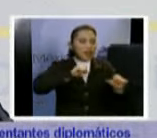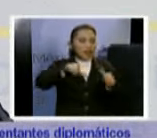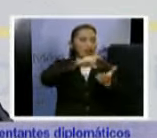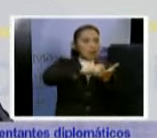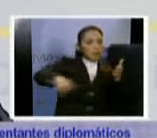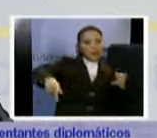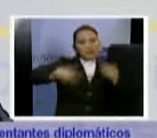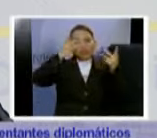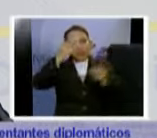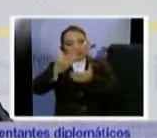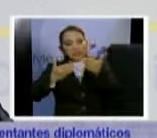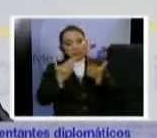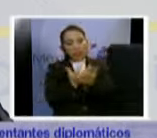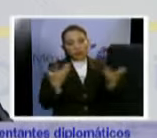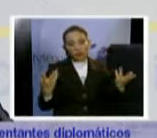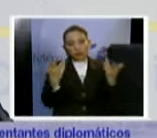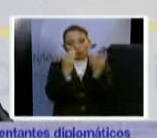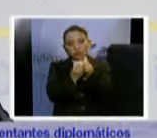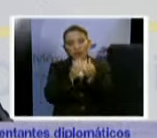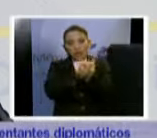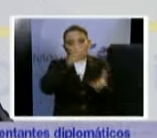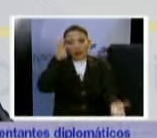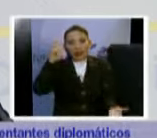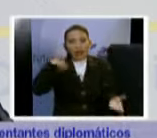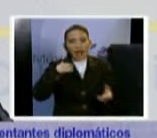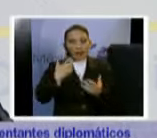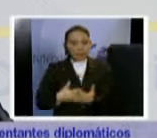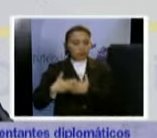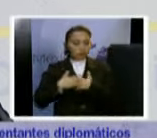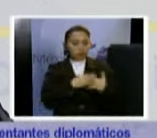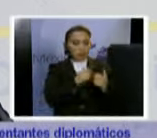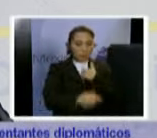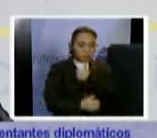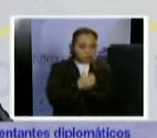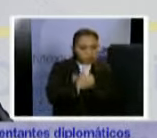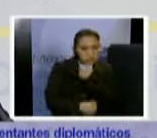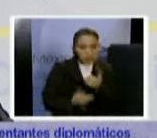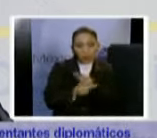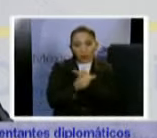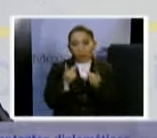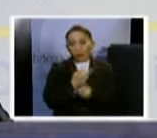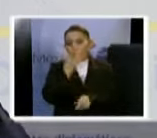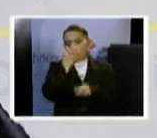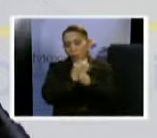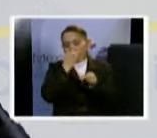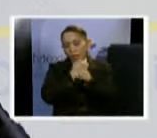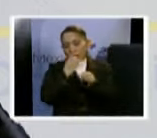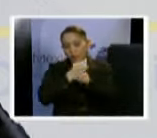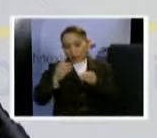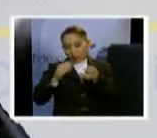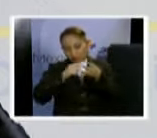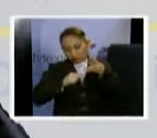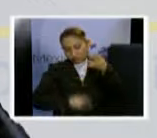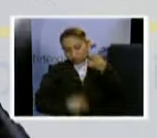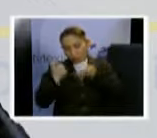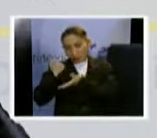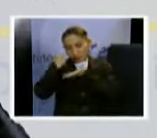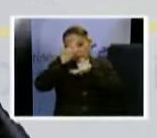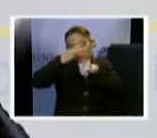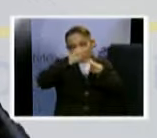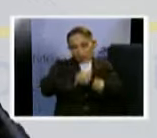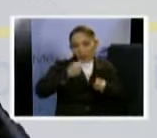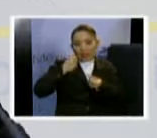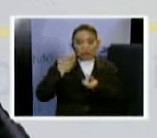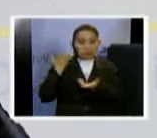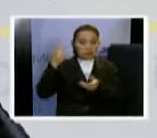y servicios a una integración de grandes cadenas productivas. Es nuestra 4ª fuente de inversión extranjera directa.